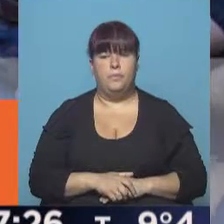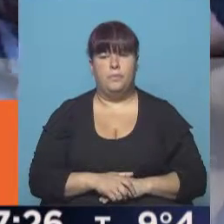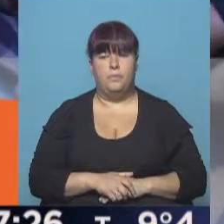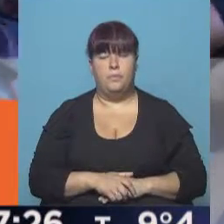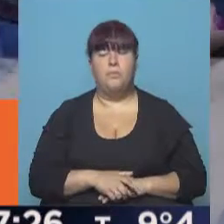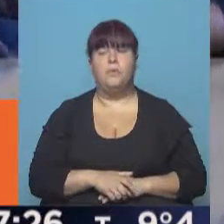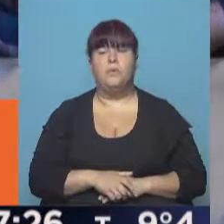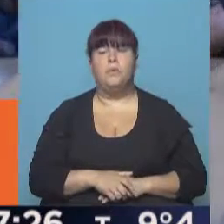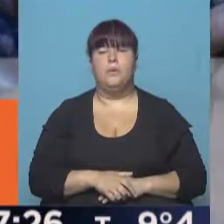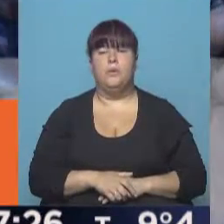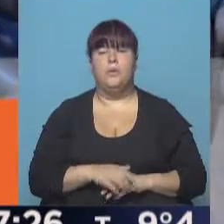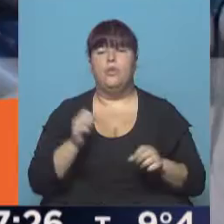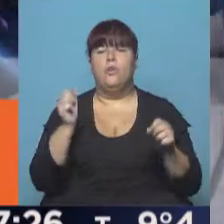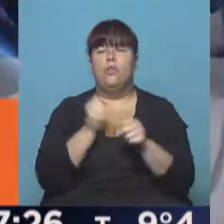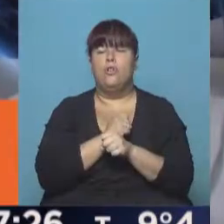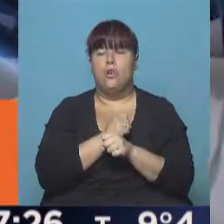rompió